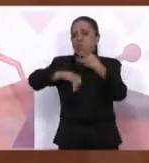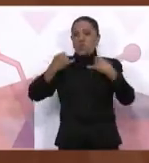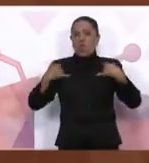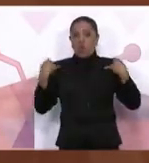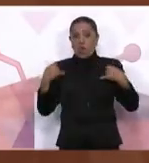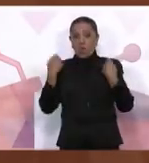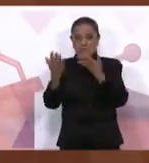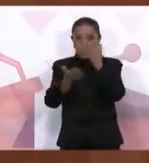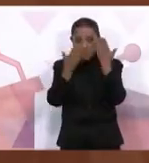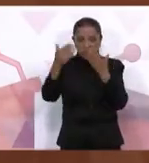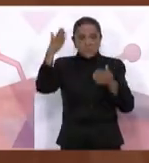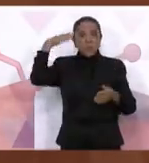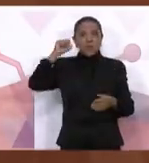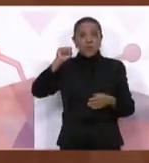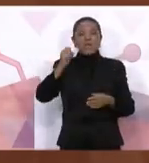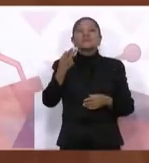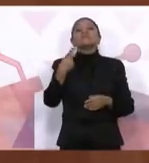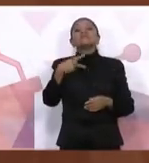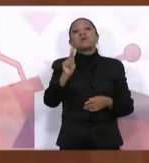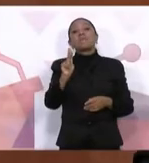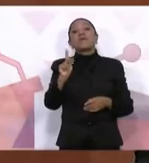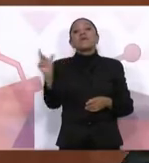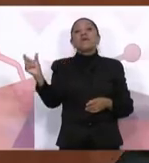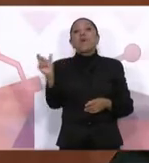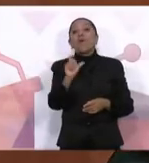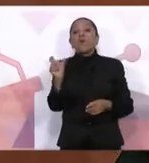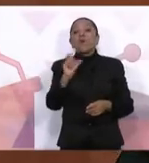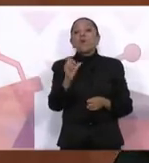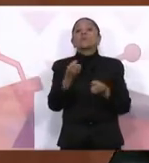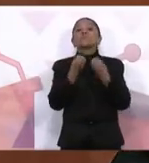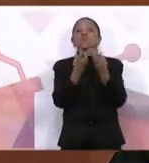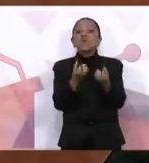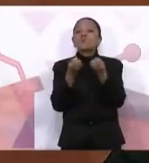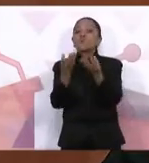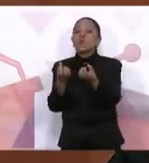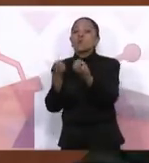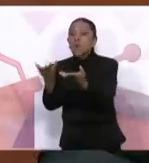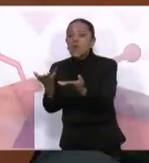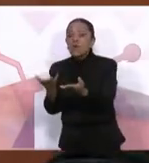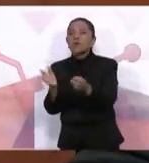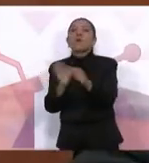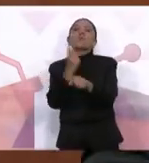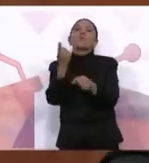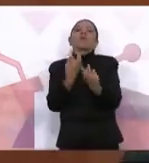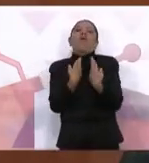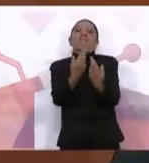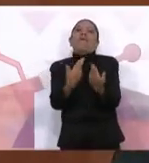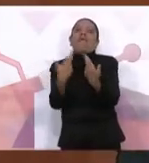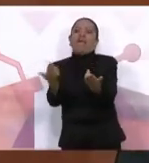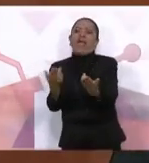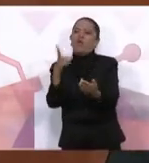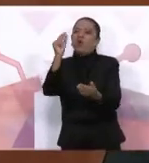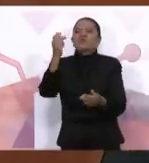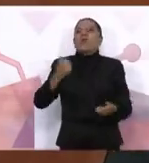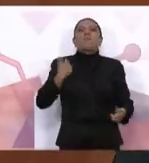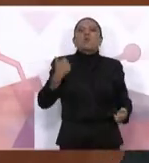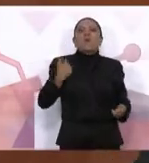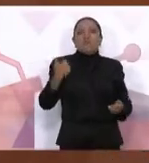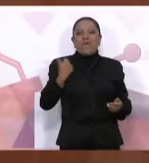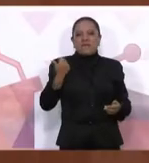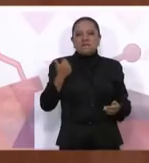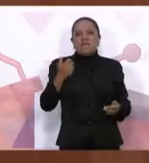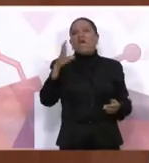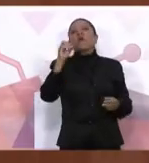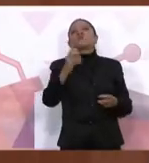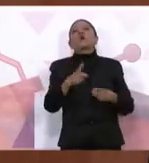tenemos claro que cuando las cosas se regalan porque prácticamente es un regalo no se aprovecha ni tampoco se se le da la utilidad no se